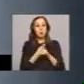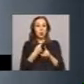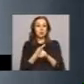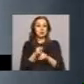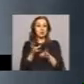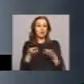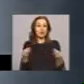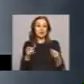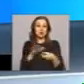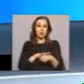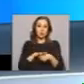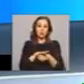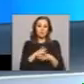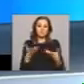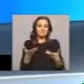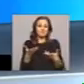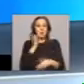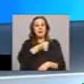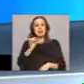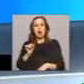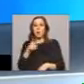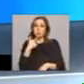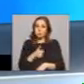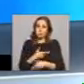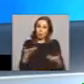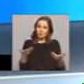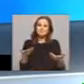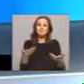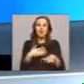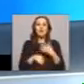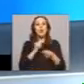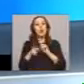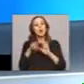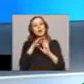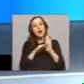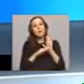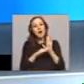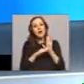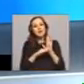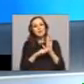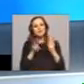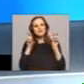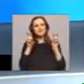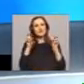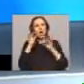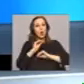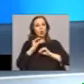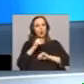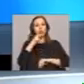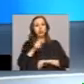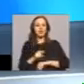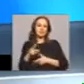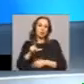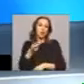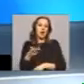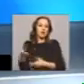masas desafectas y como no podía exterminar a lo que hizo fue un gigantesco programa de reeducación a través de los hogares del